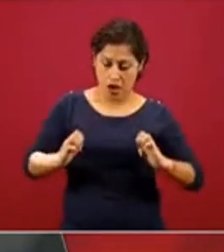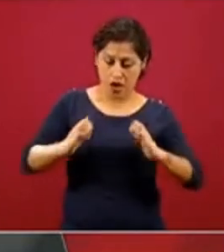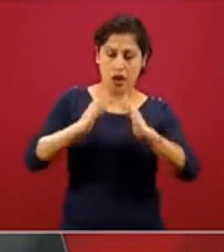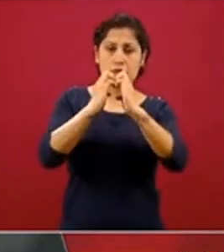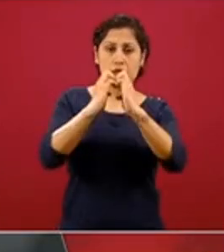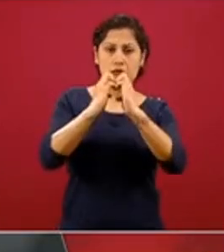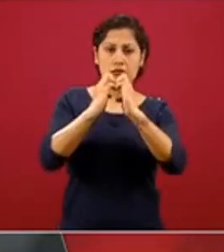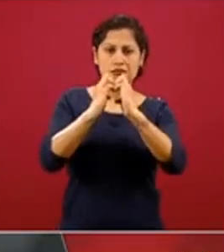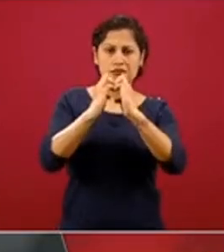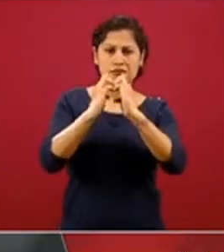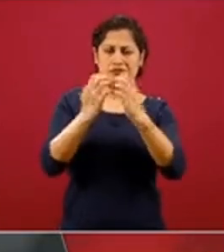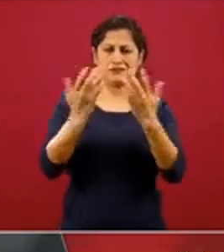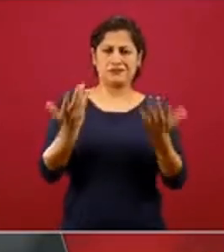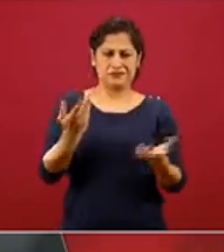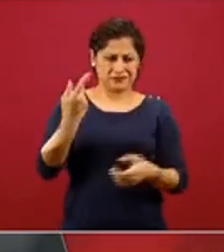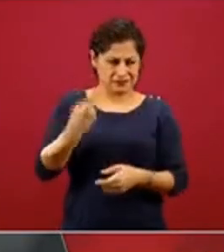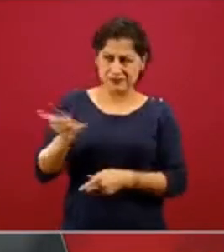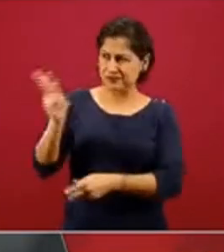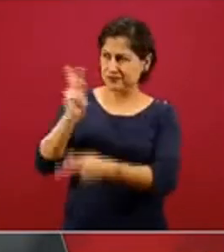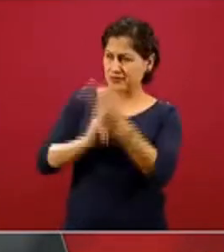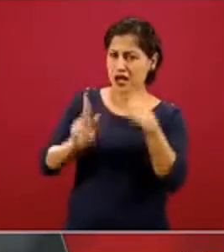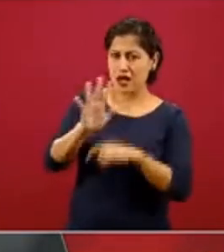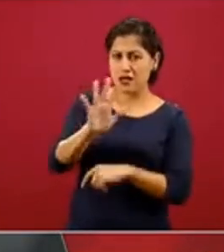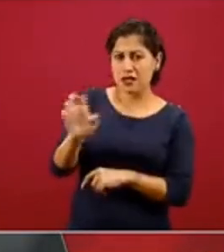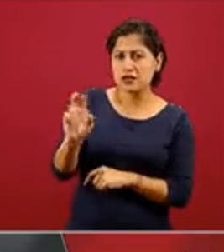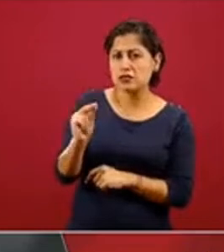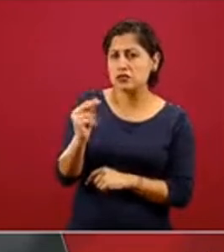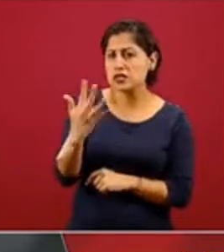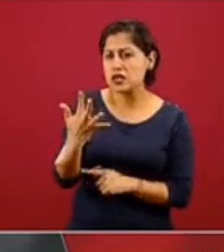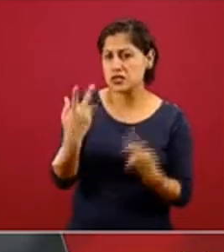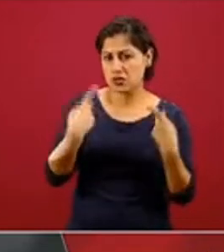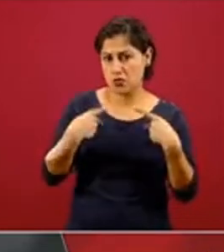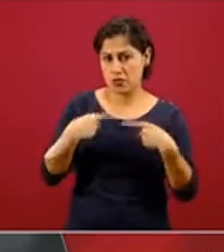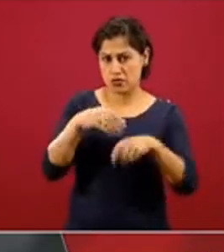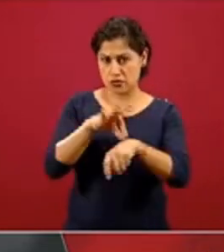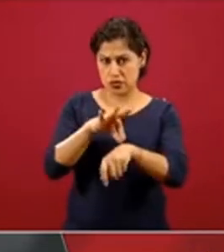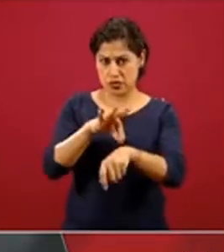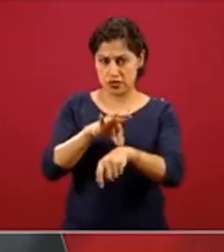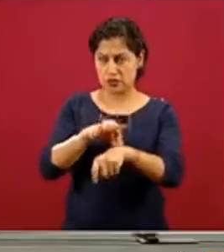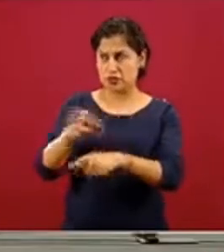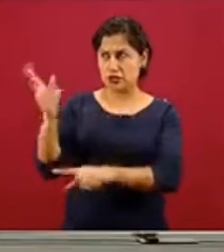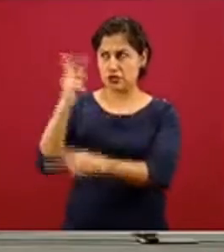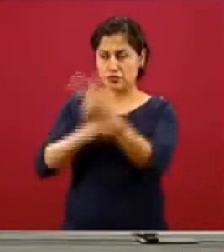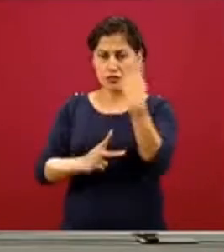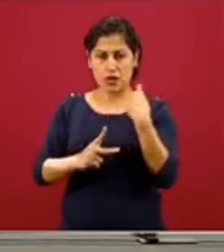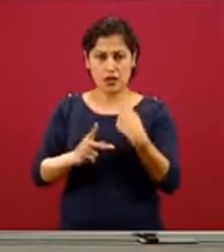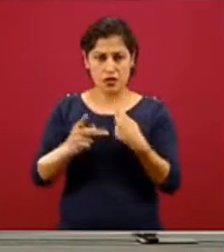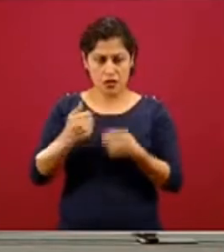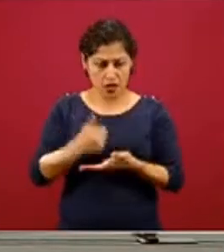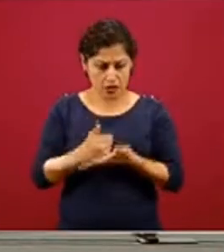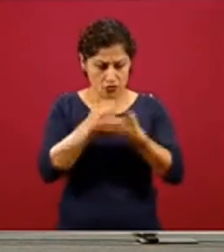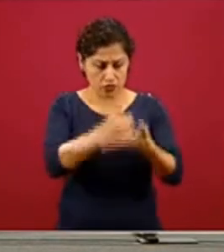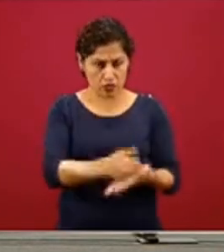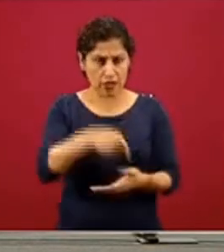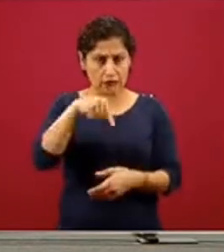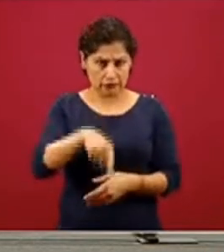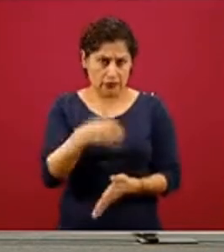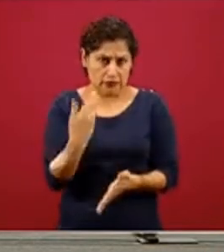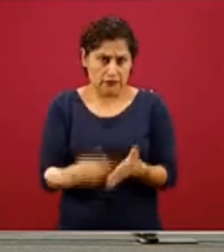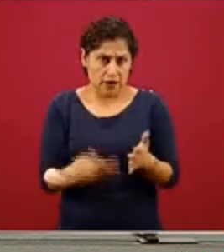representar un peligro que 585 profesionistas se integraran a un universo donde hay una carencia